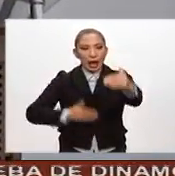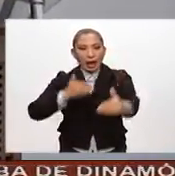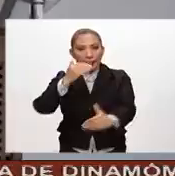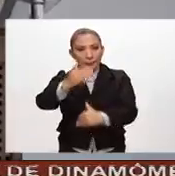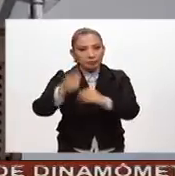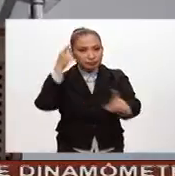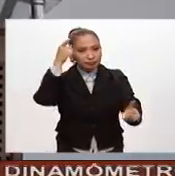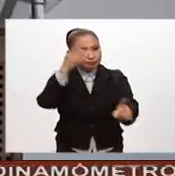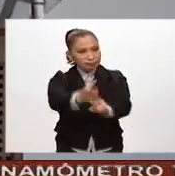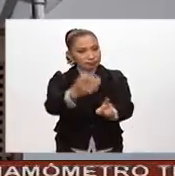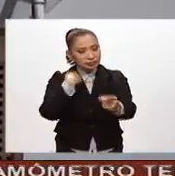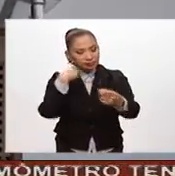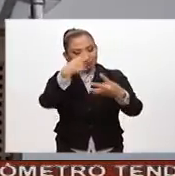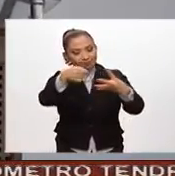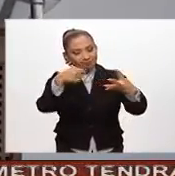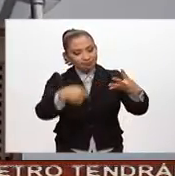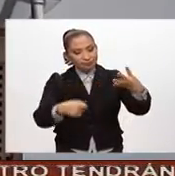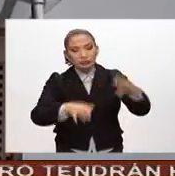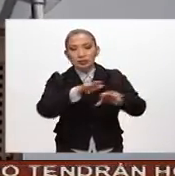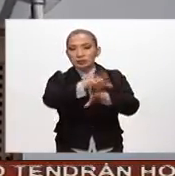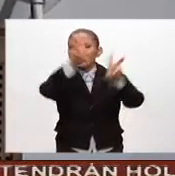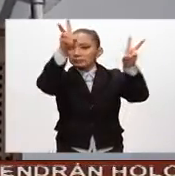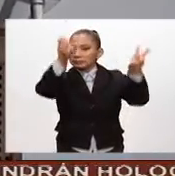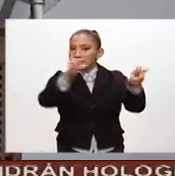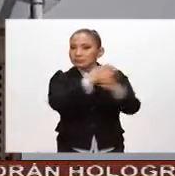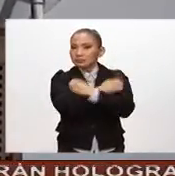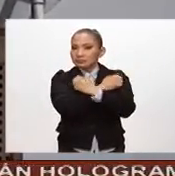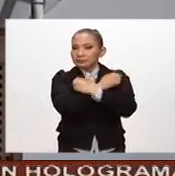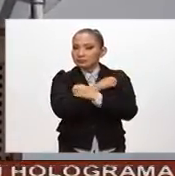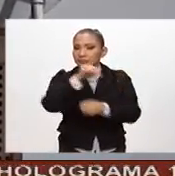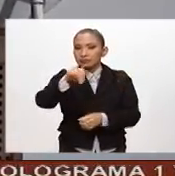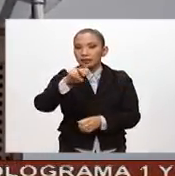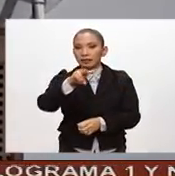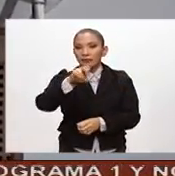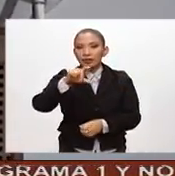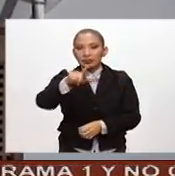de objetivos trazados en materia de educación naval.